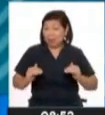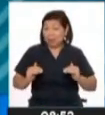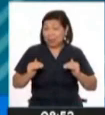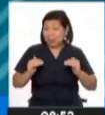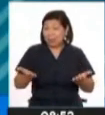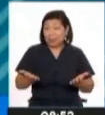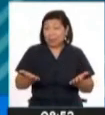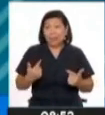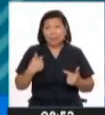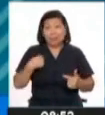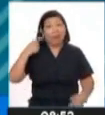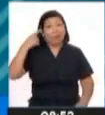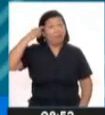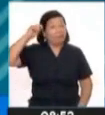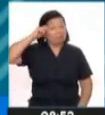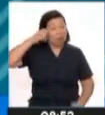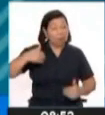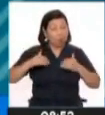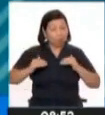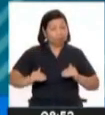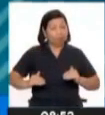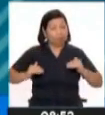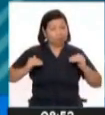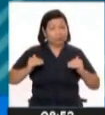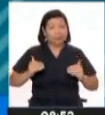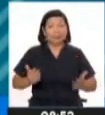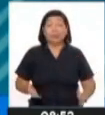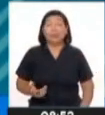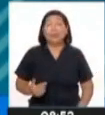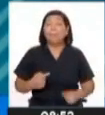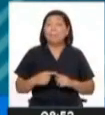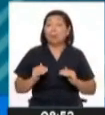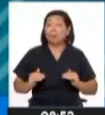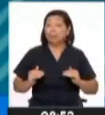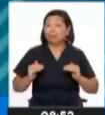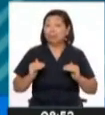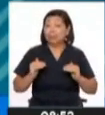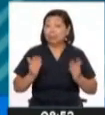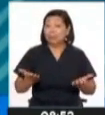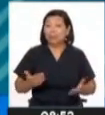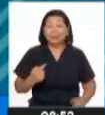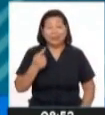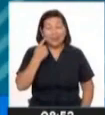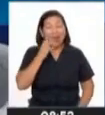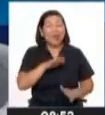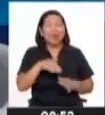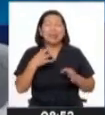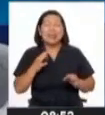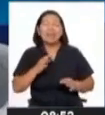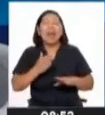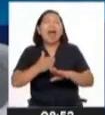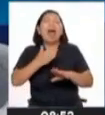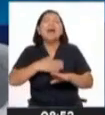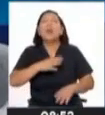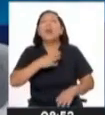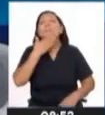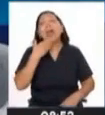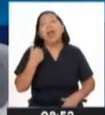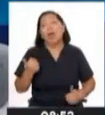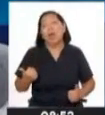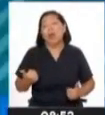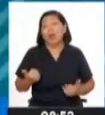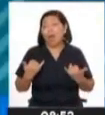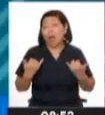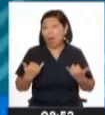alguna manera con esa idea, ¿no? O la letra con sangre entra, ¿no?, que era una frase muy conocida hace ya bastantes años. ¿Se